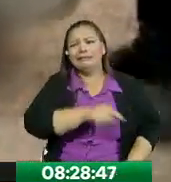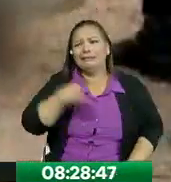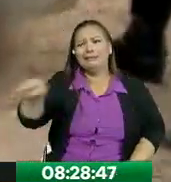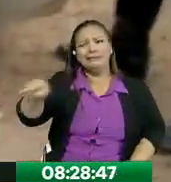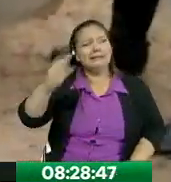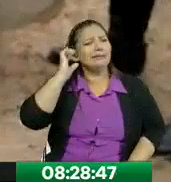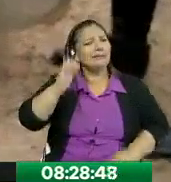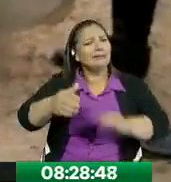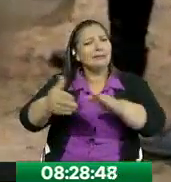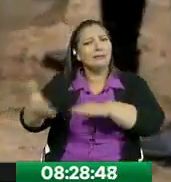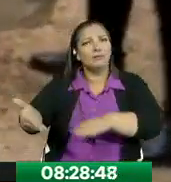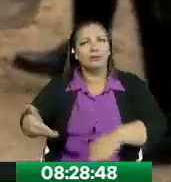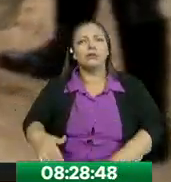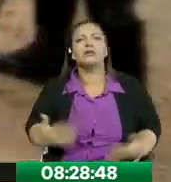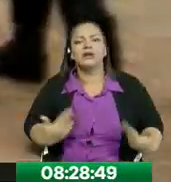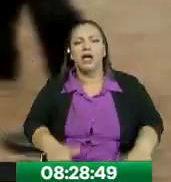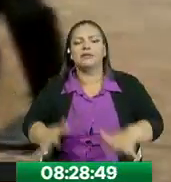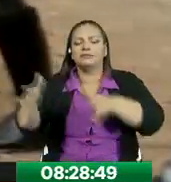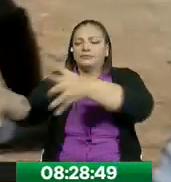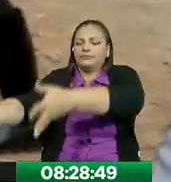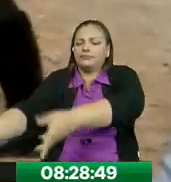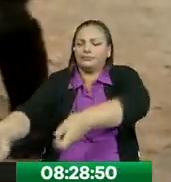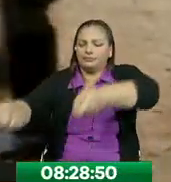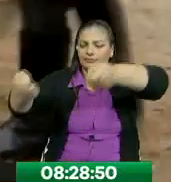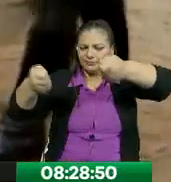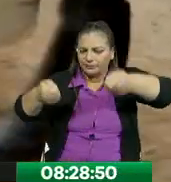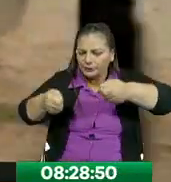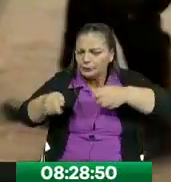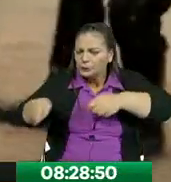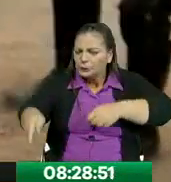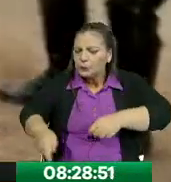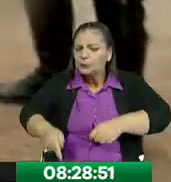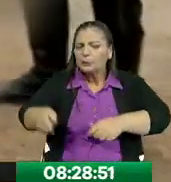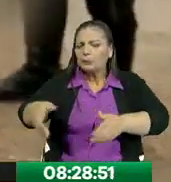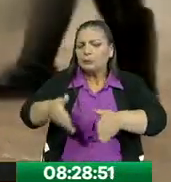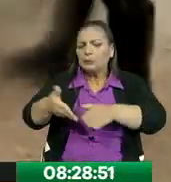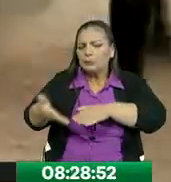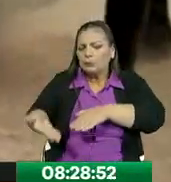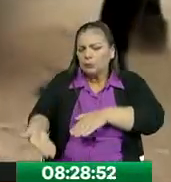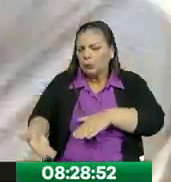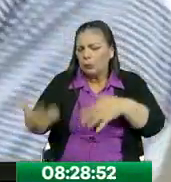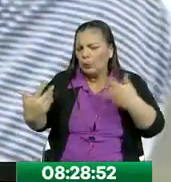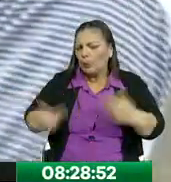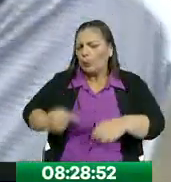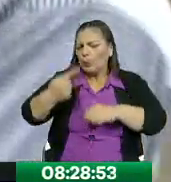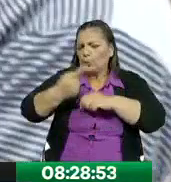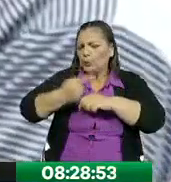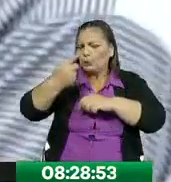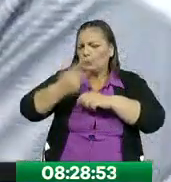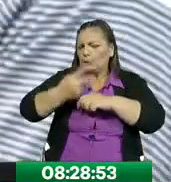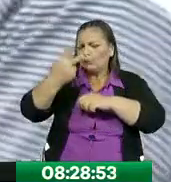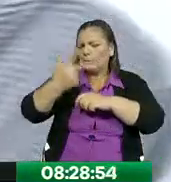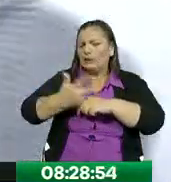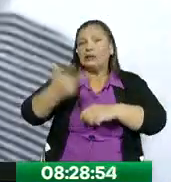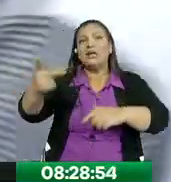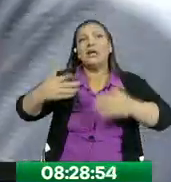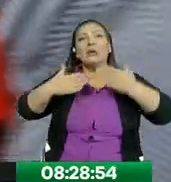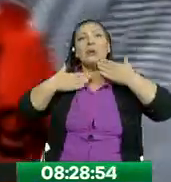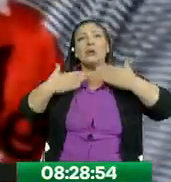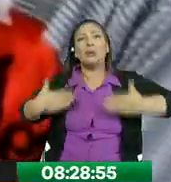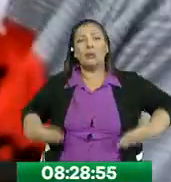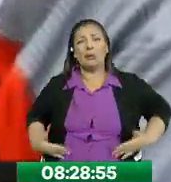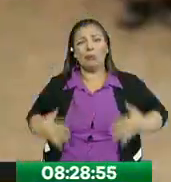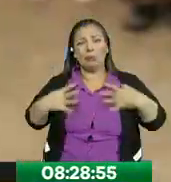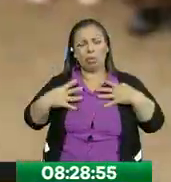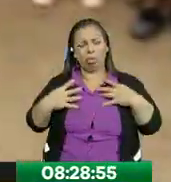Aproximadamente llevaba 3 días el cuerpo sumergido. Al menos eso creen, porque el hedor que emanaba era fuerte y el cadáver